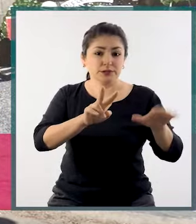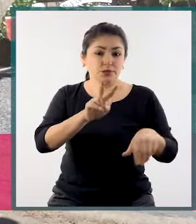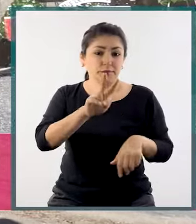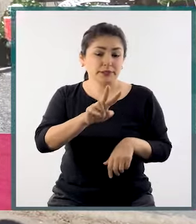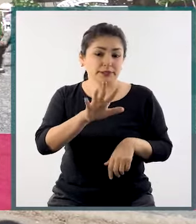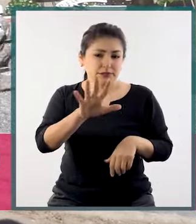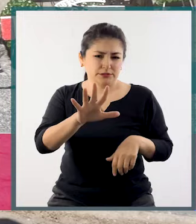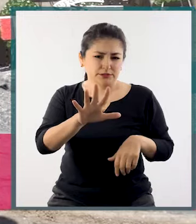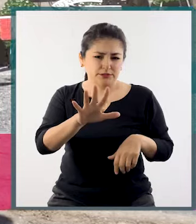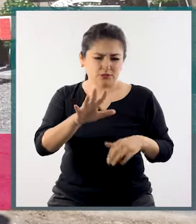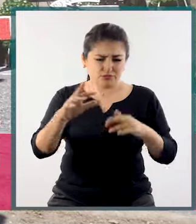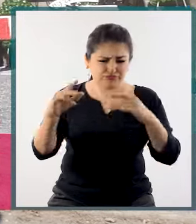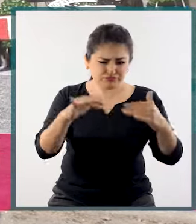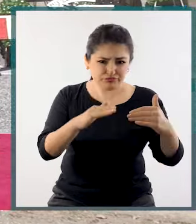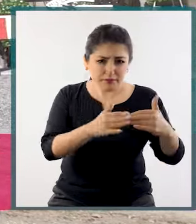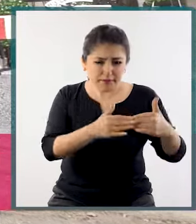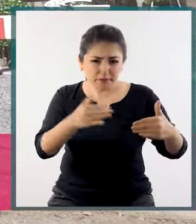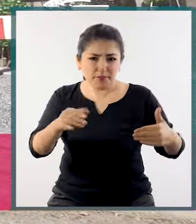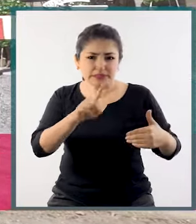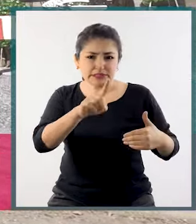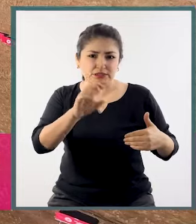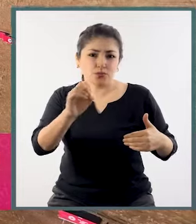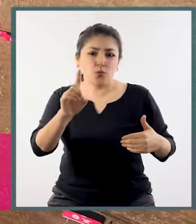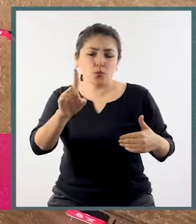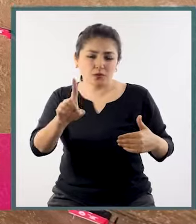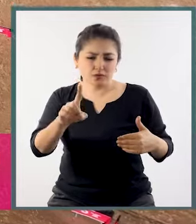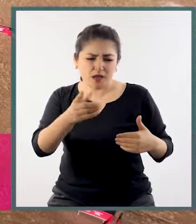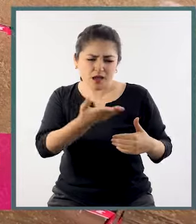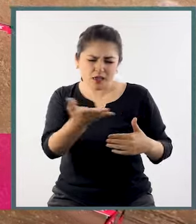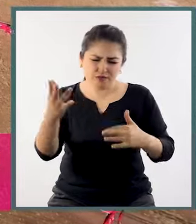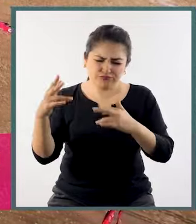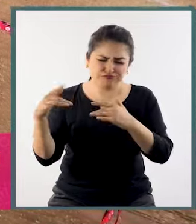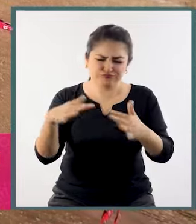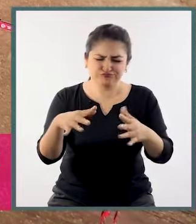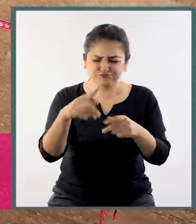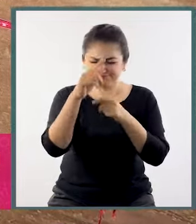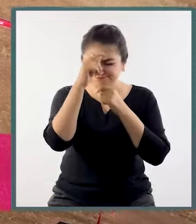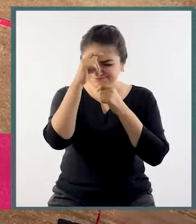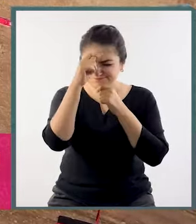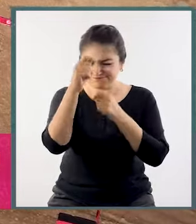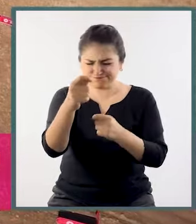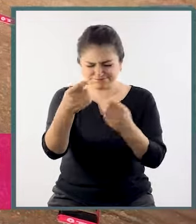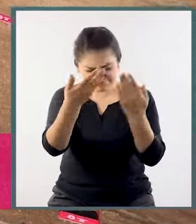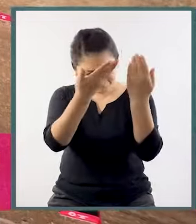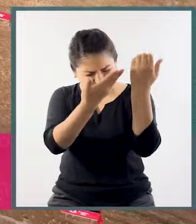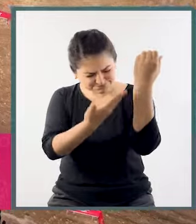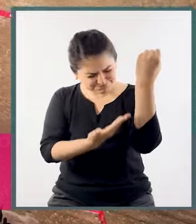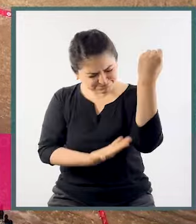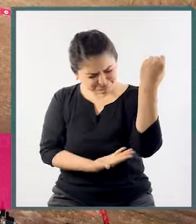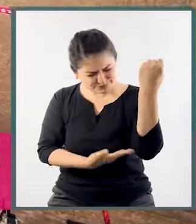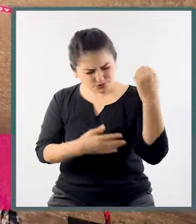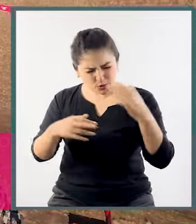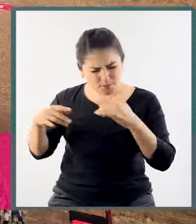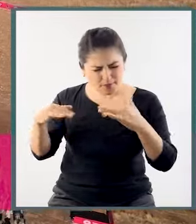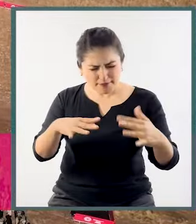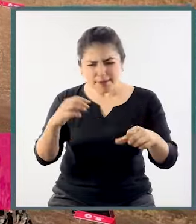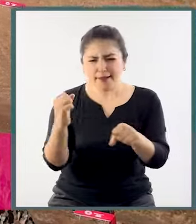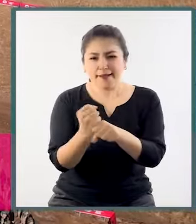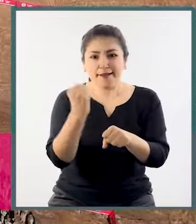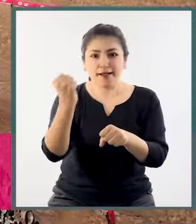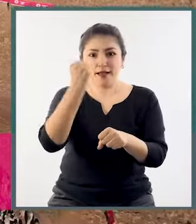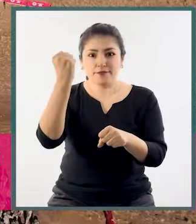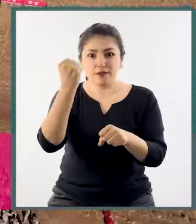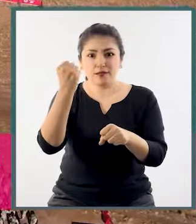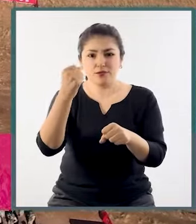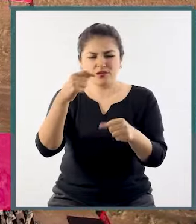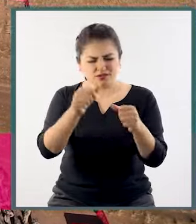1925, 101 años después de la batalla, como homenaje a nuestros héroes y recuerdo de una gloriosa batalla.